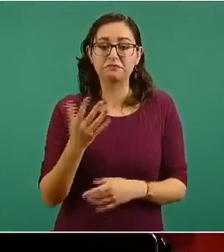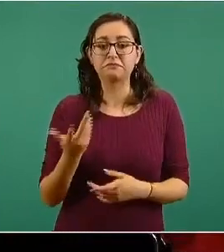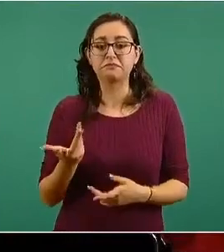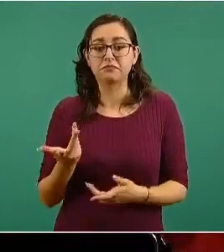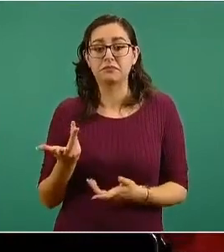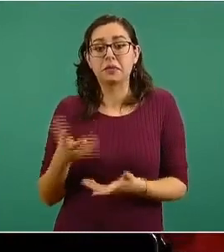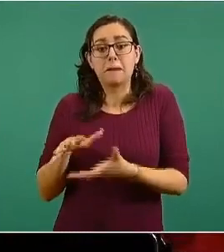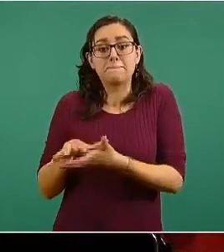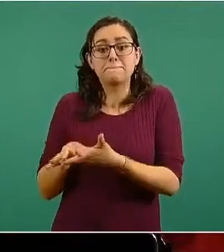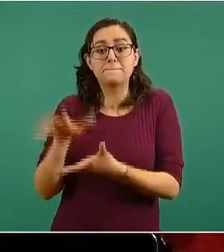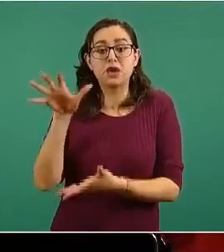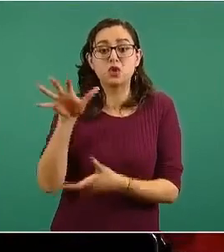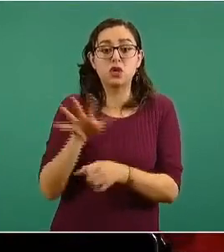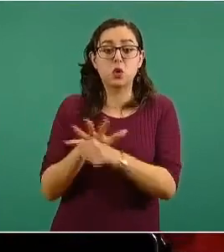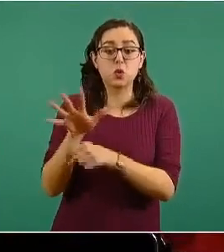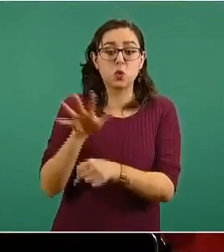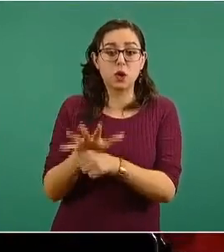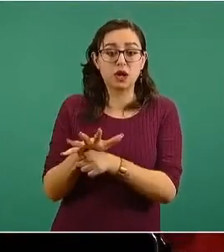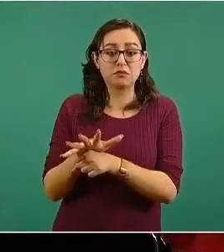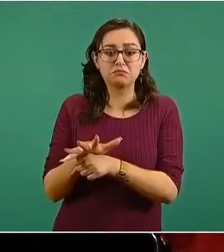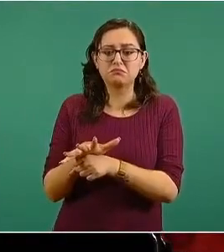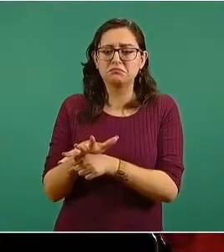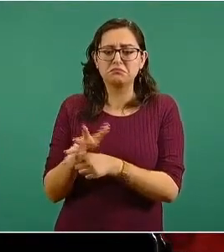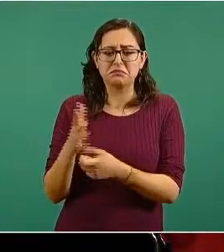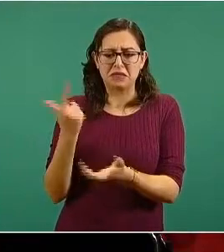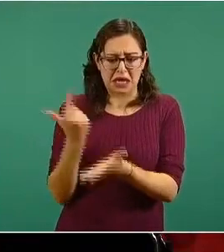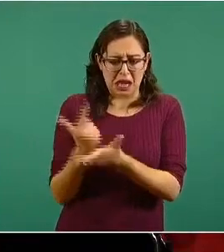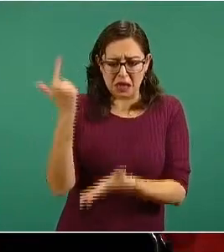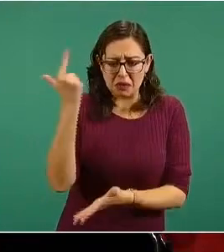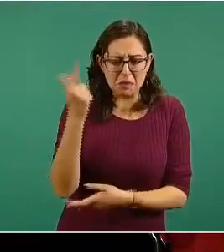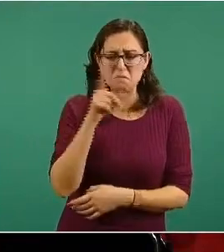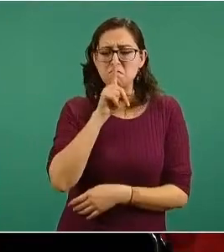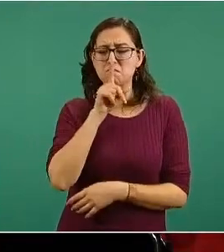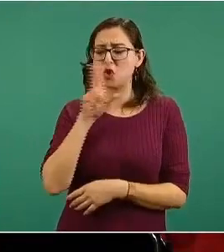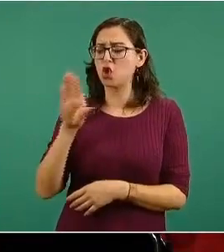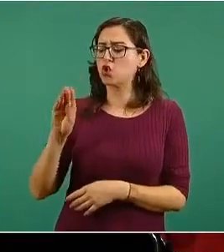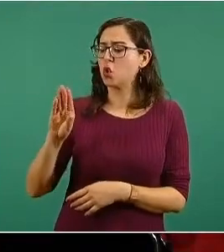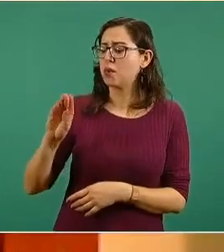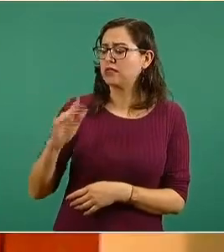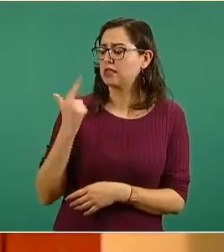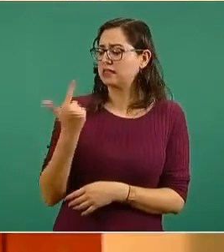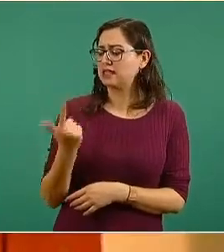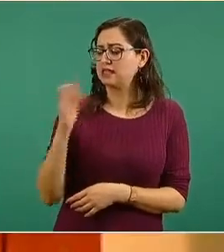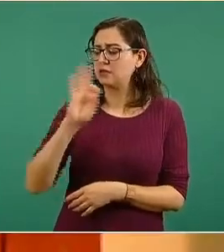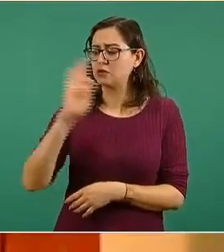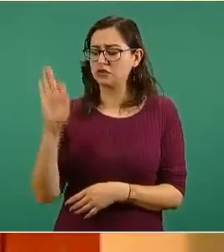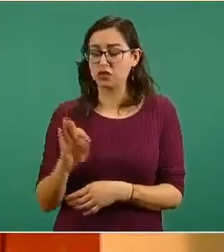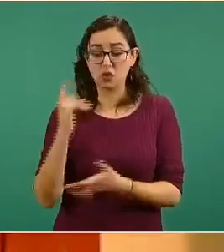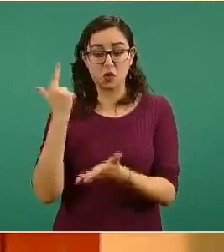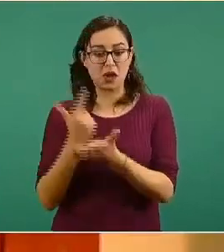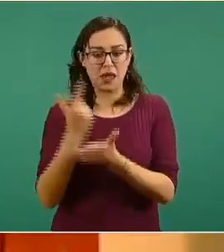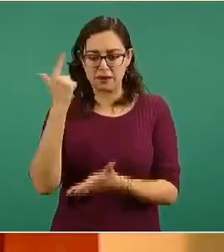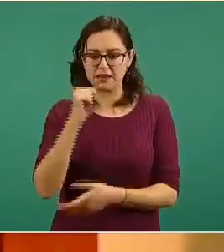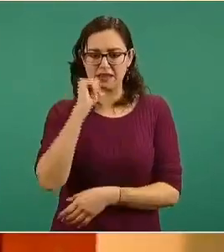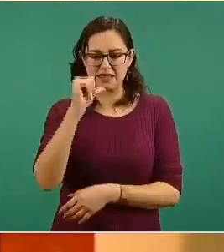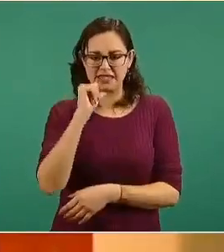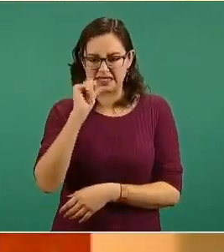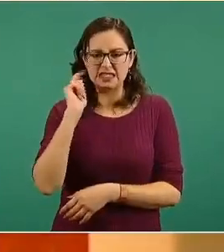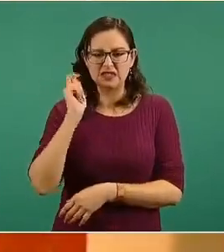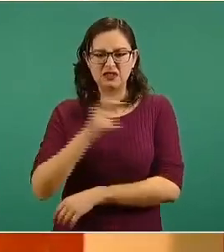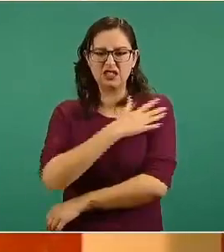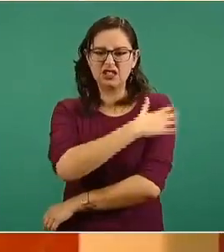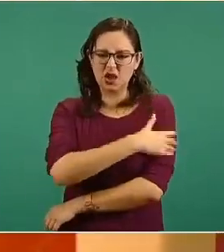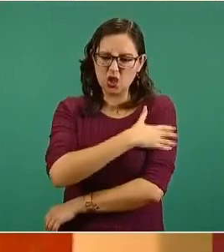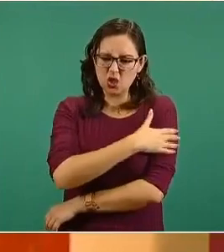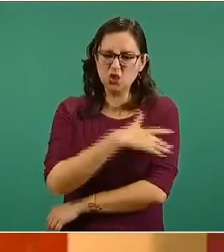mayoría son no graves, 97%. ¿Qué quiere decir no graves? Dolor en el sitio de